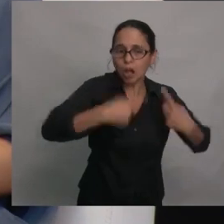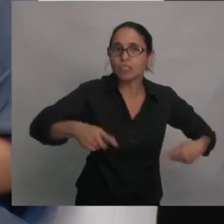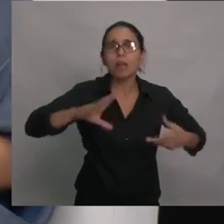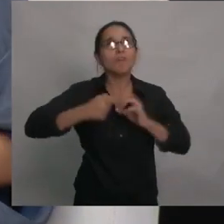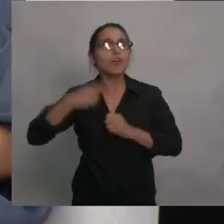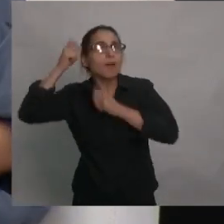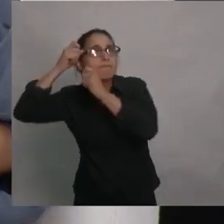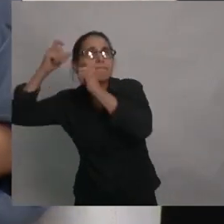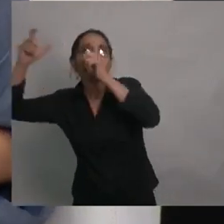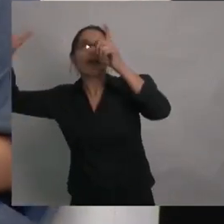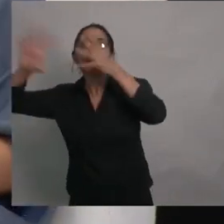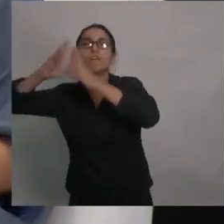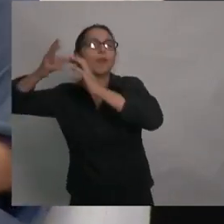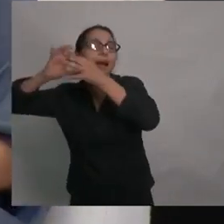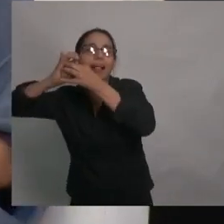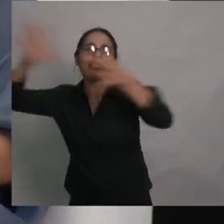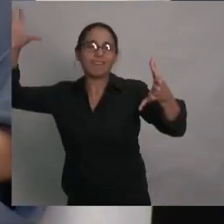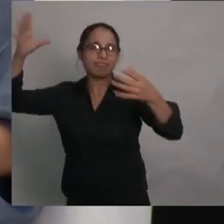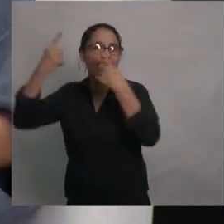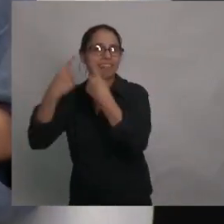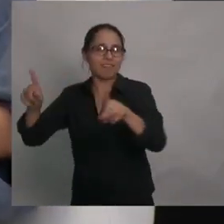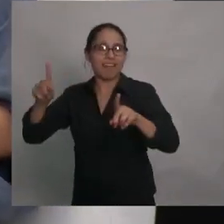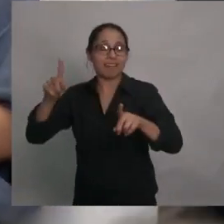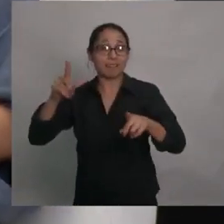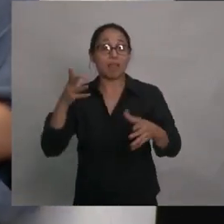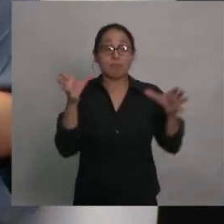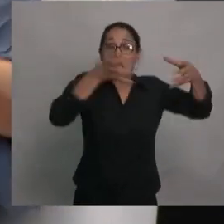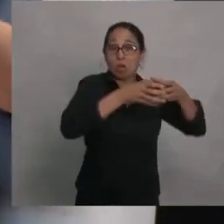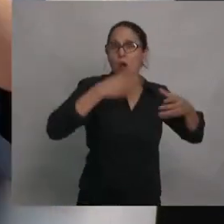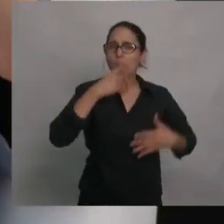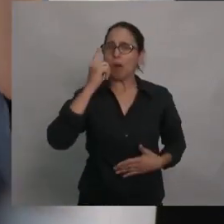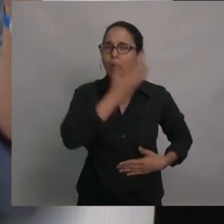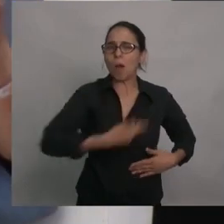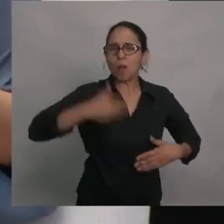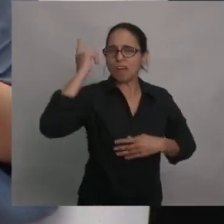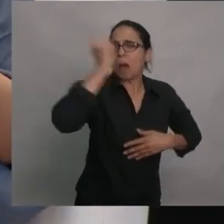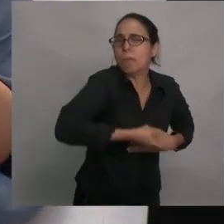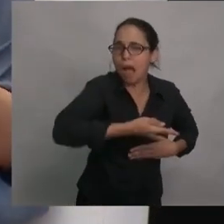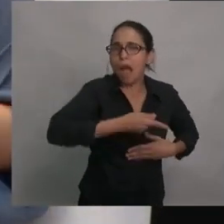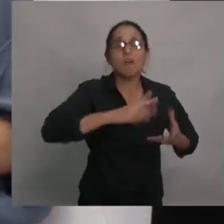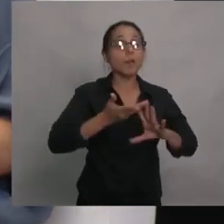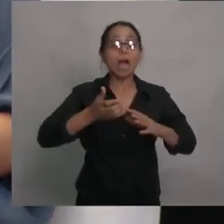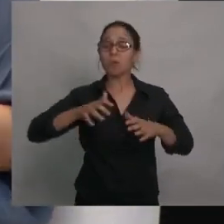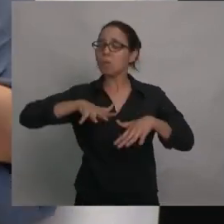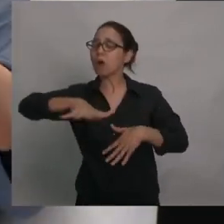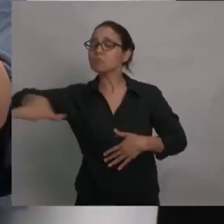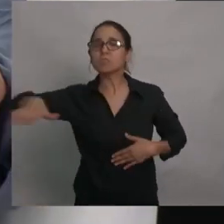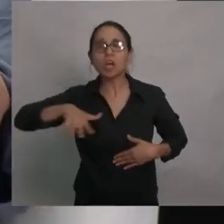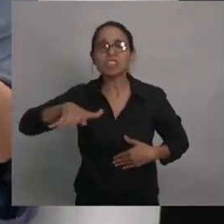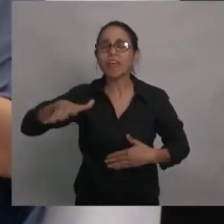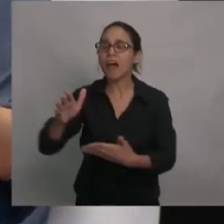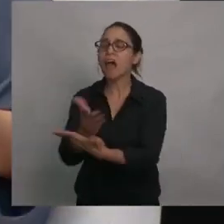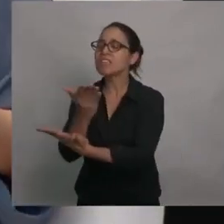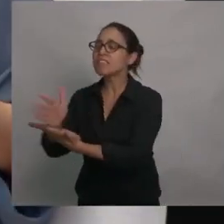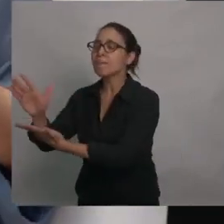un imaginario liberador. Los fascistas dicen, frente a la desintegración social,